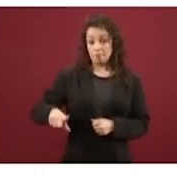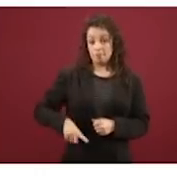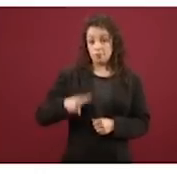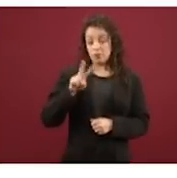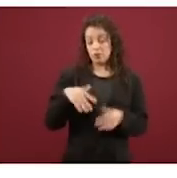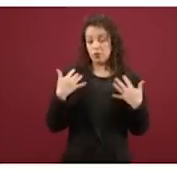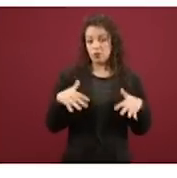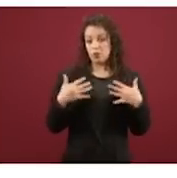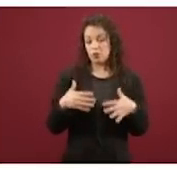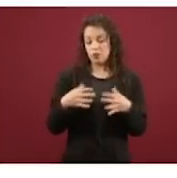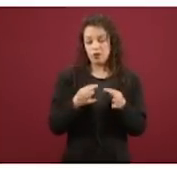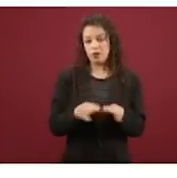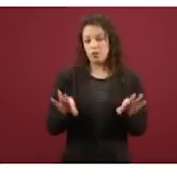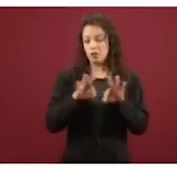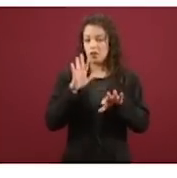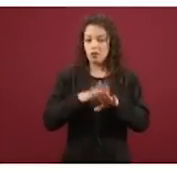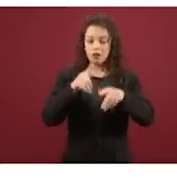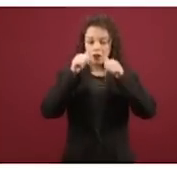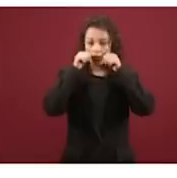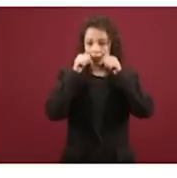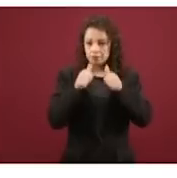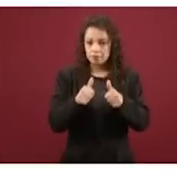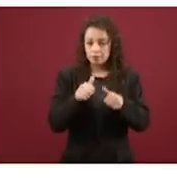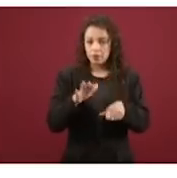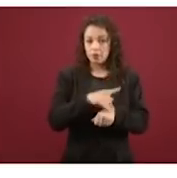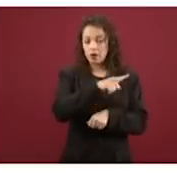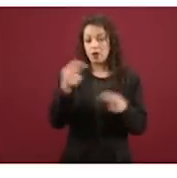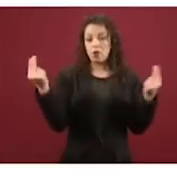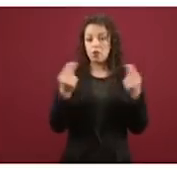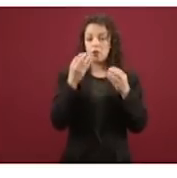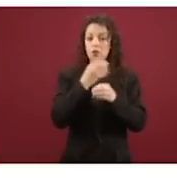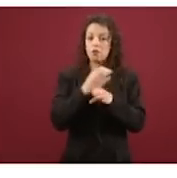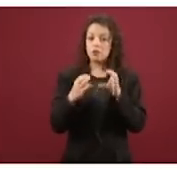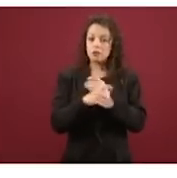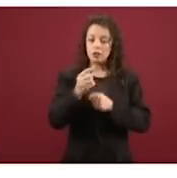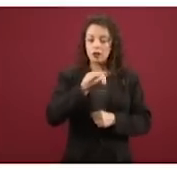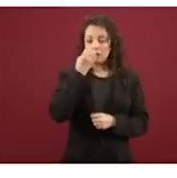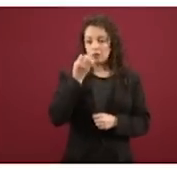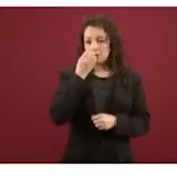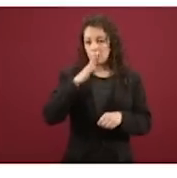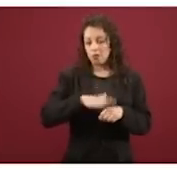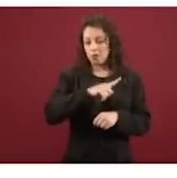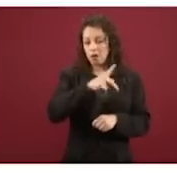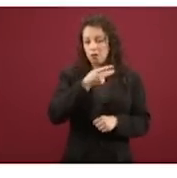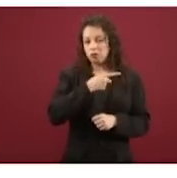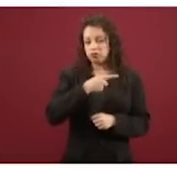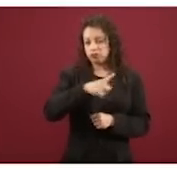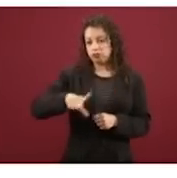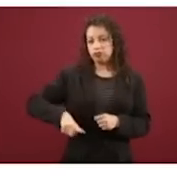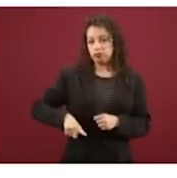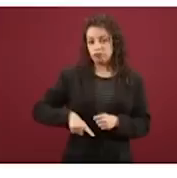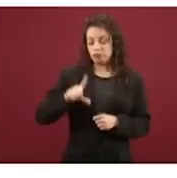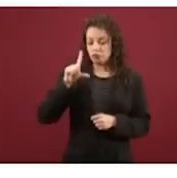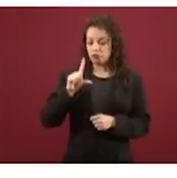comités poner atención en las serias carencias de servicios básicos en las escuelas más pobres y marginadas de